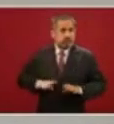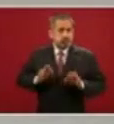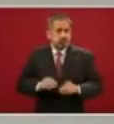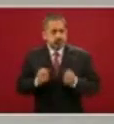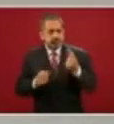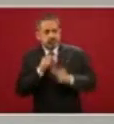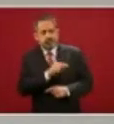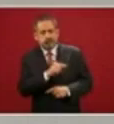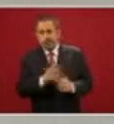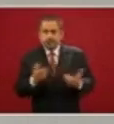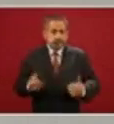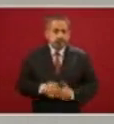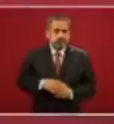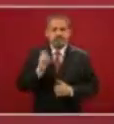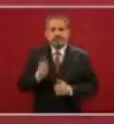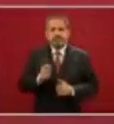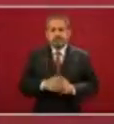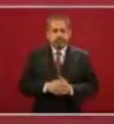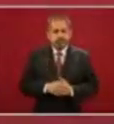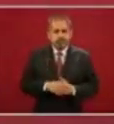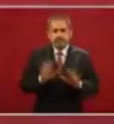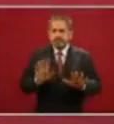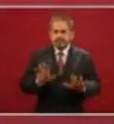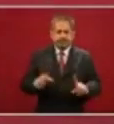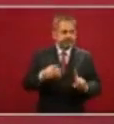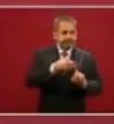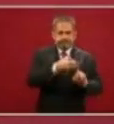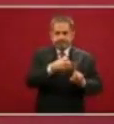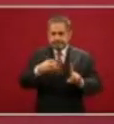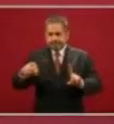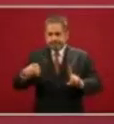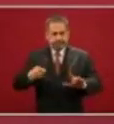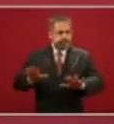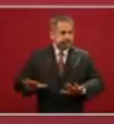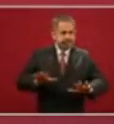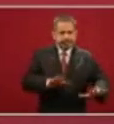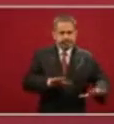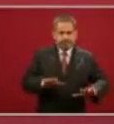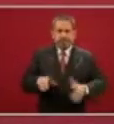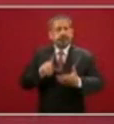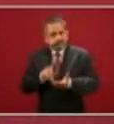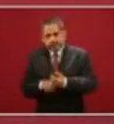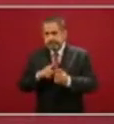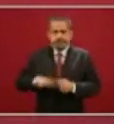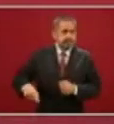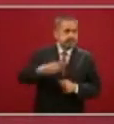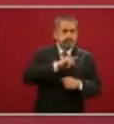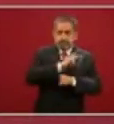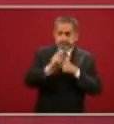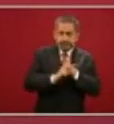nación, que es mantener el orden al interior del Estado Nacional